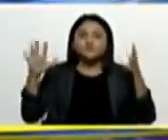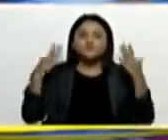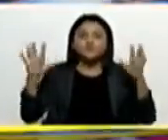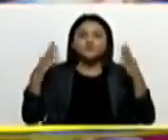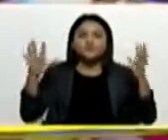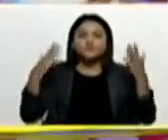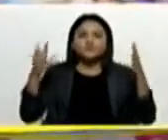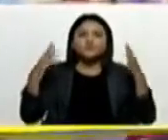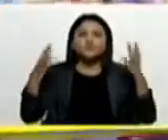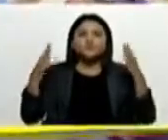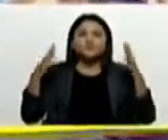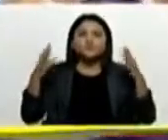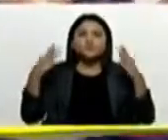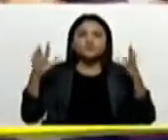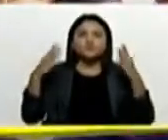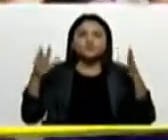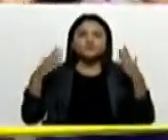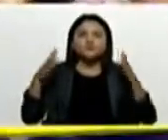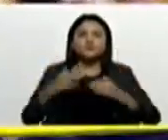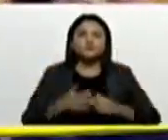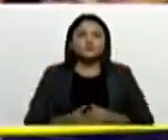Y